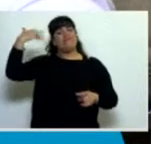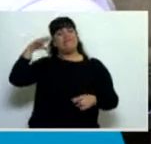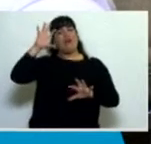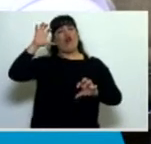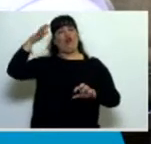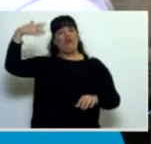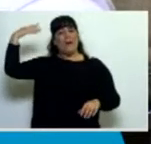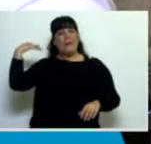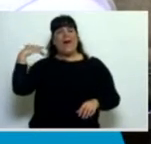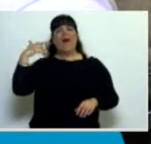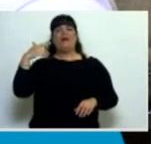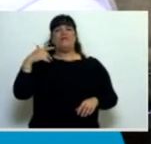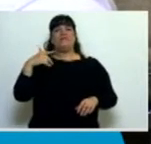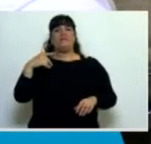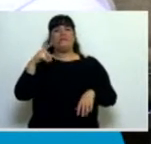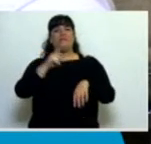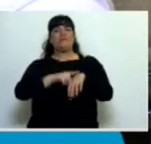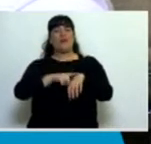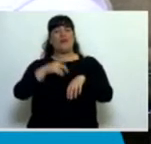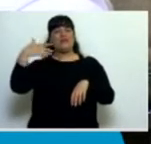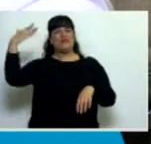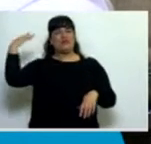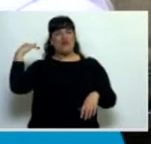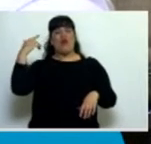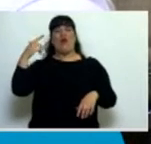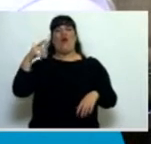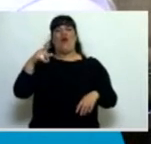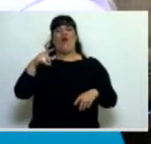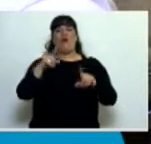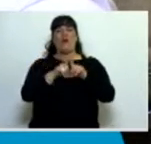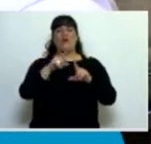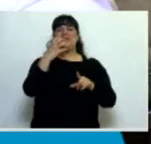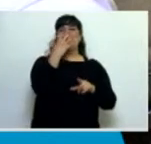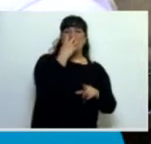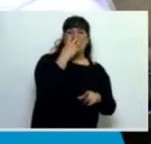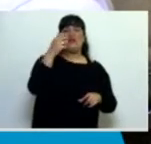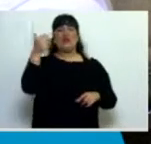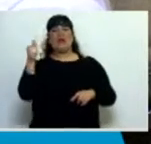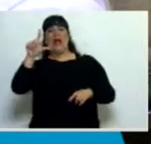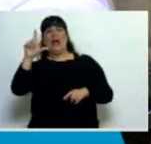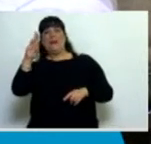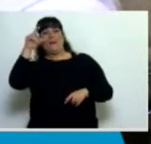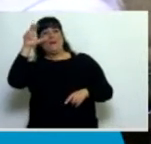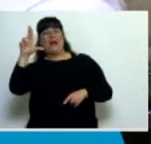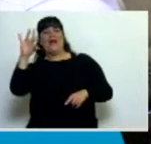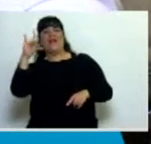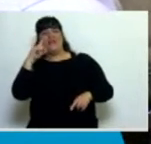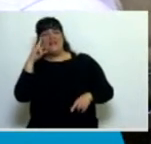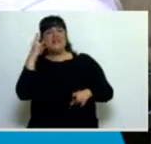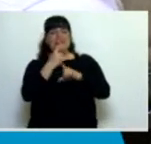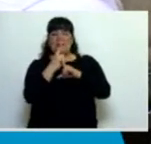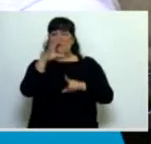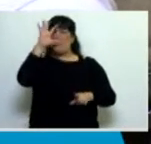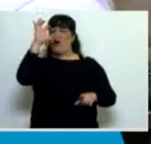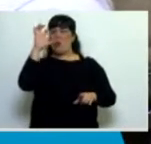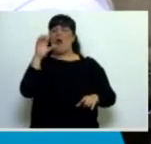de aquella correspondencia entre Sarmiento y Alberdi, que siempre recuerdo, en